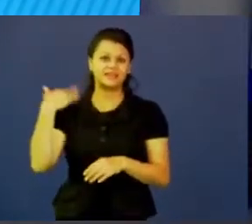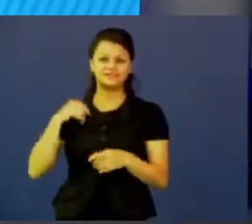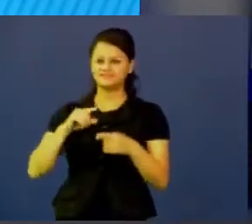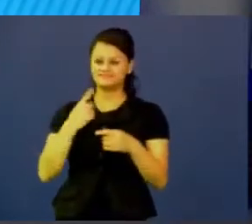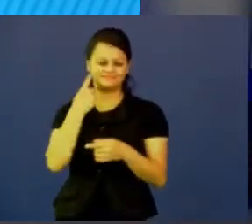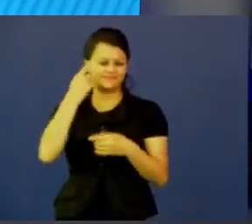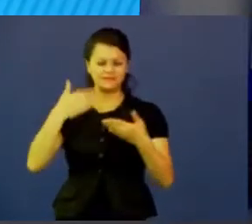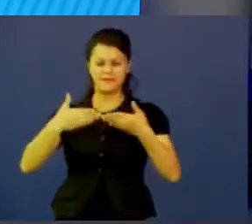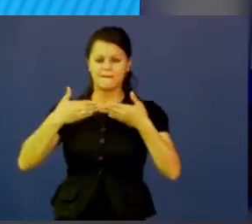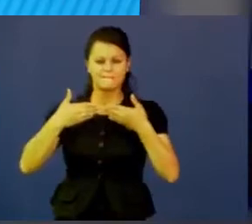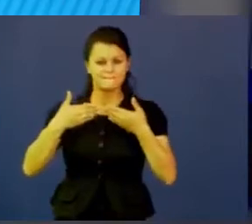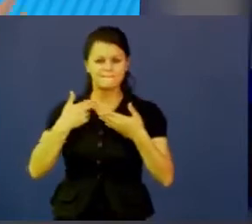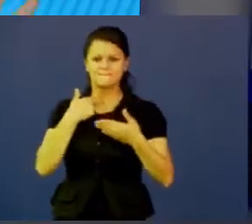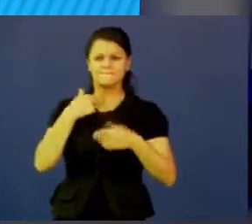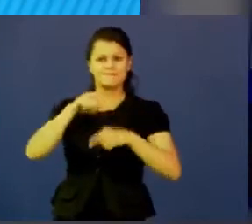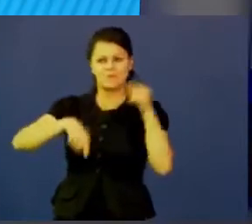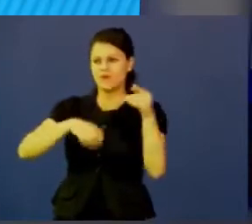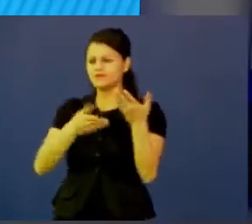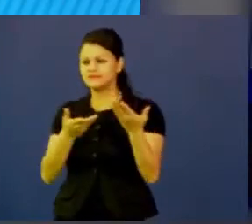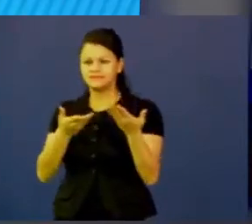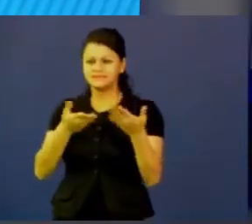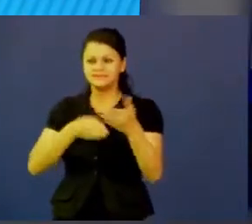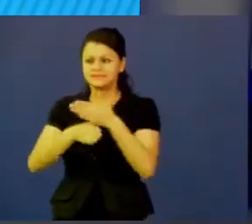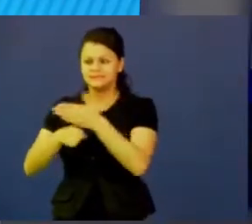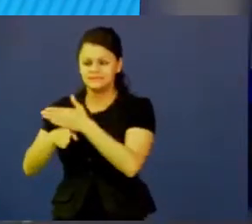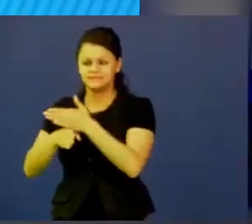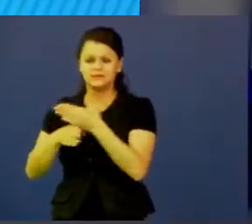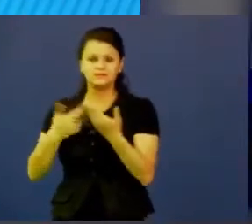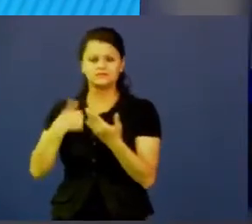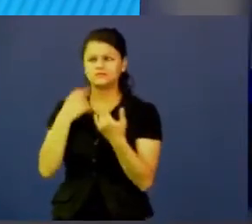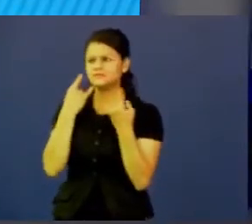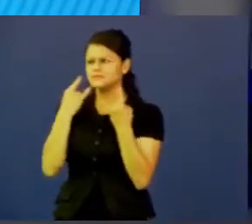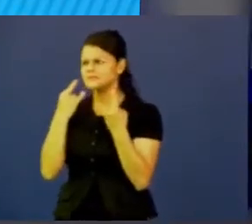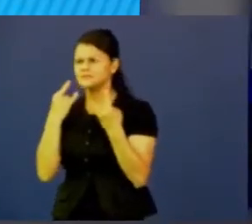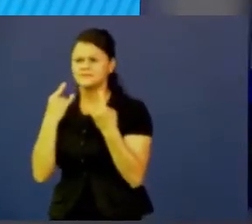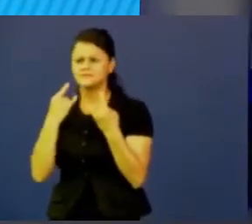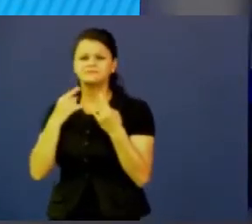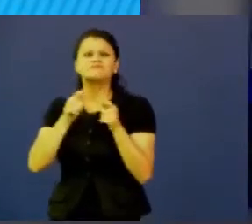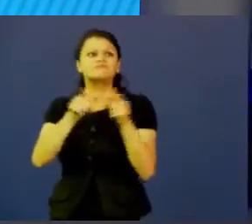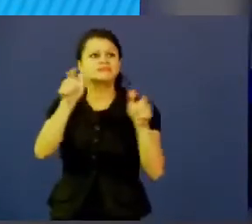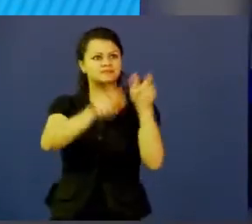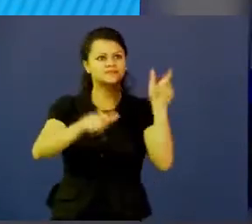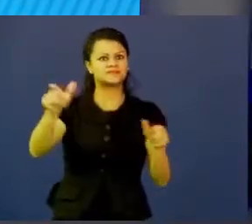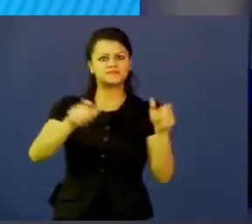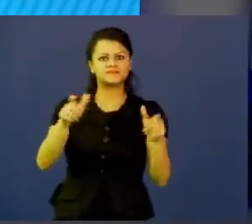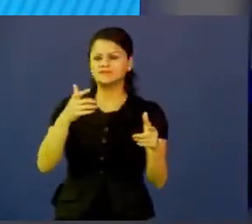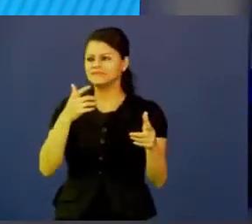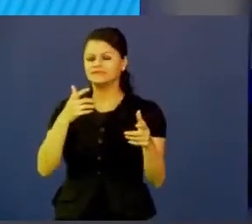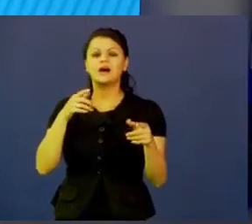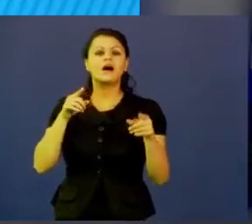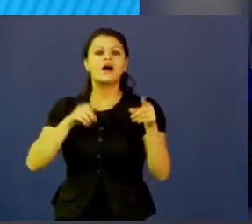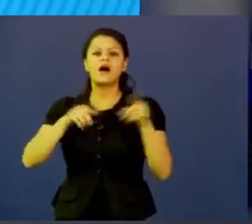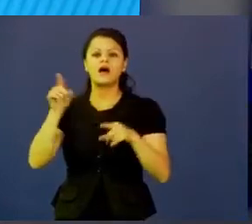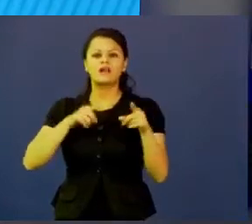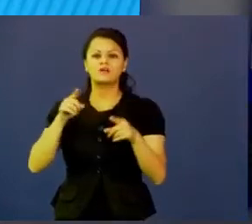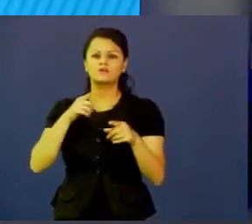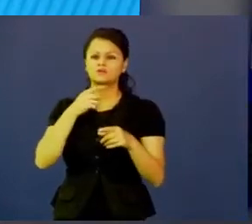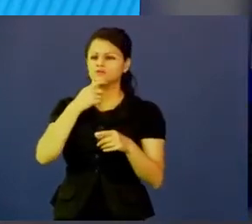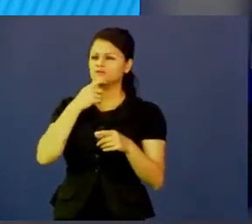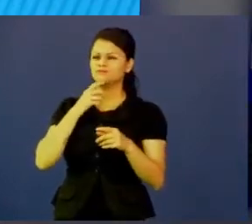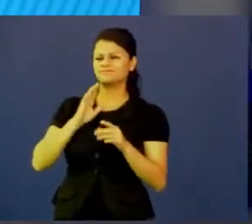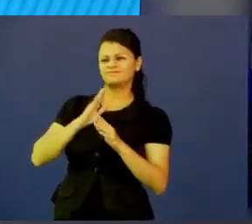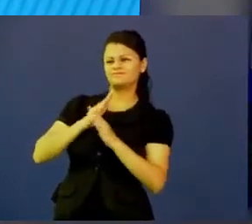a nosotros como país, pero obsesionó a todo el mundo. Es la primera brecha que los gobiernos se han empeñado en cerrar, la brecha del acceso a la